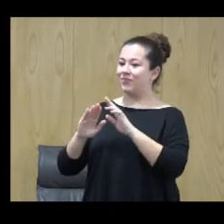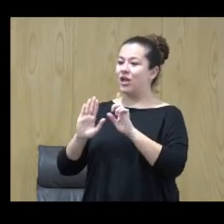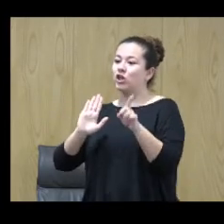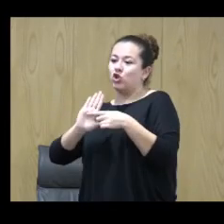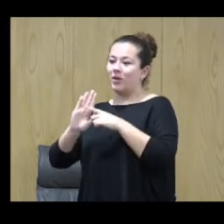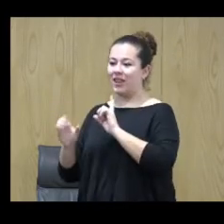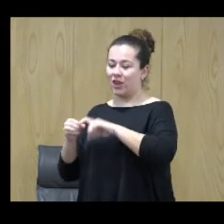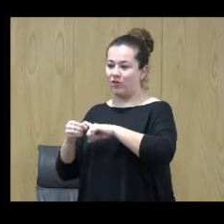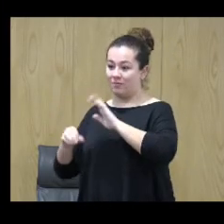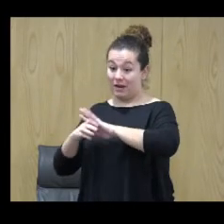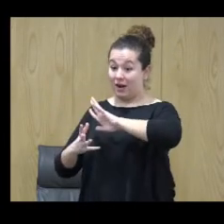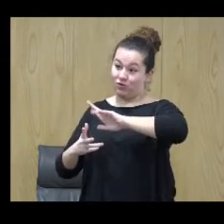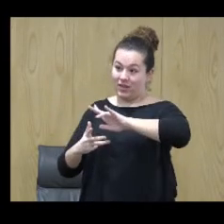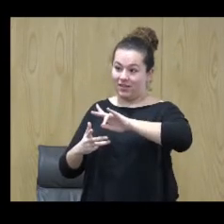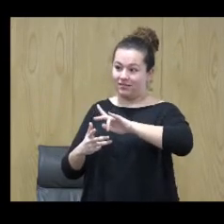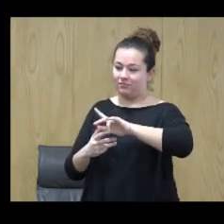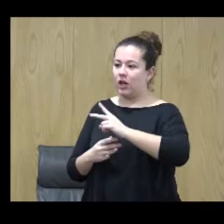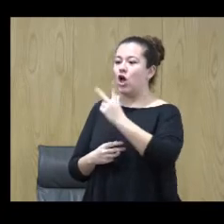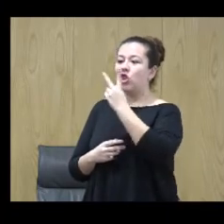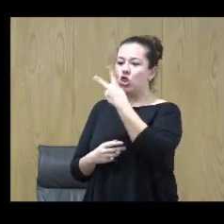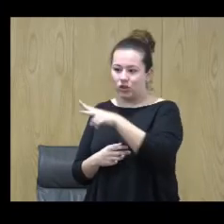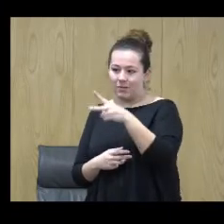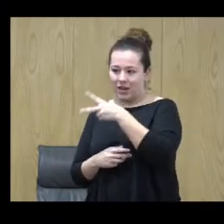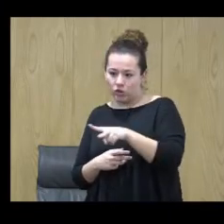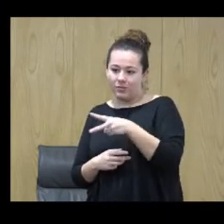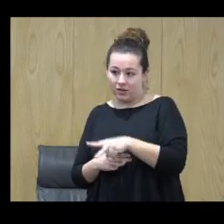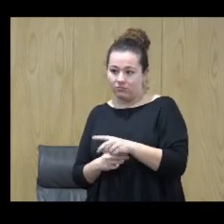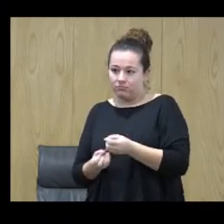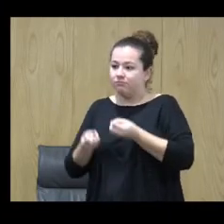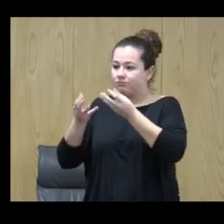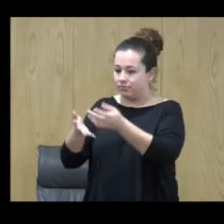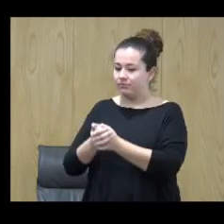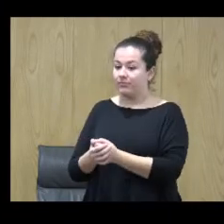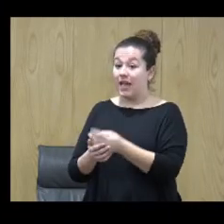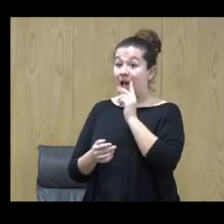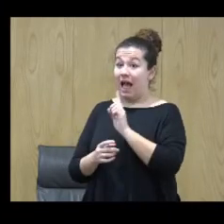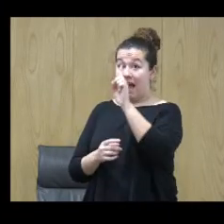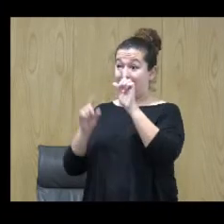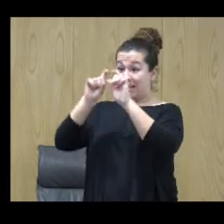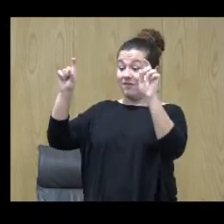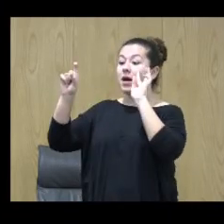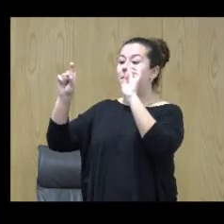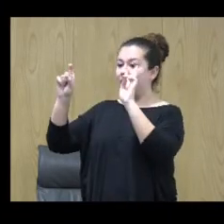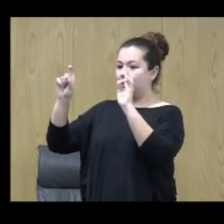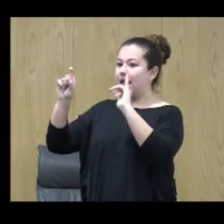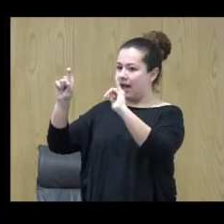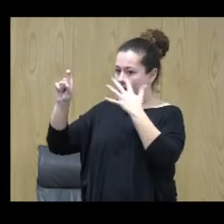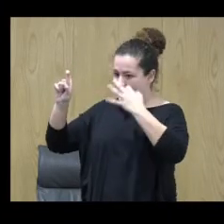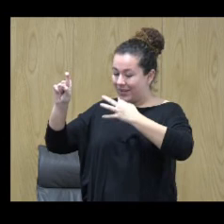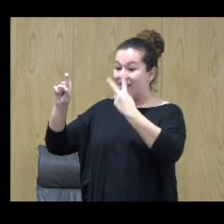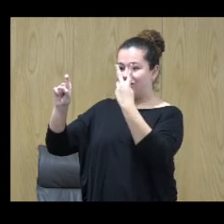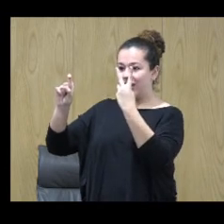noticias que enviamos cada dos semanas. Veréis arriba del todo que hay realmente tres